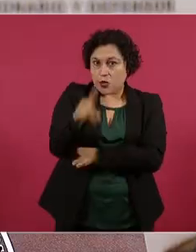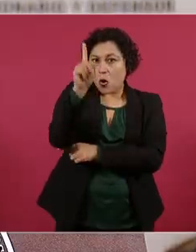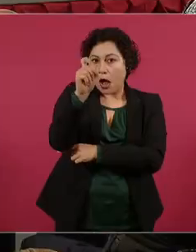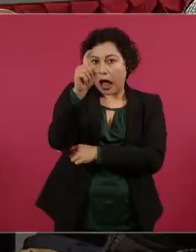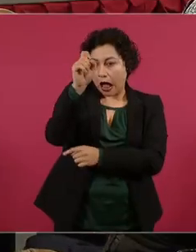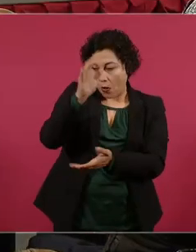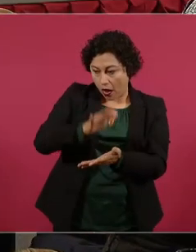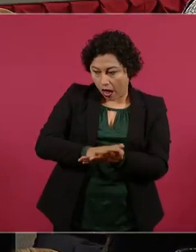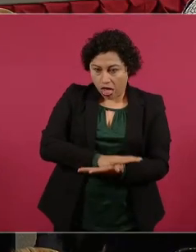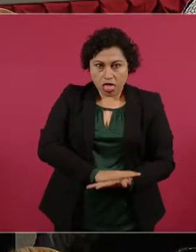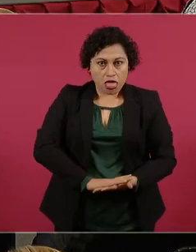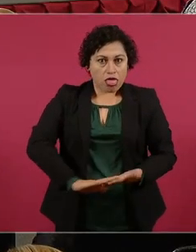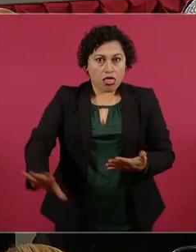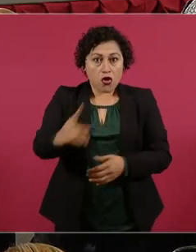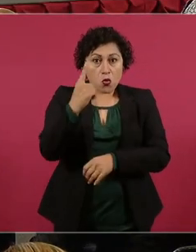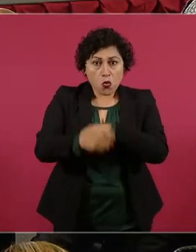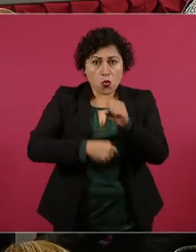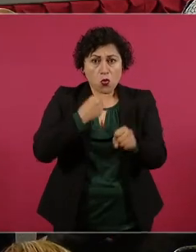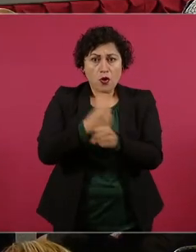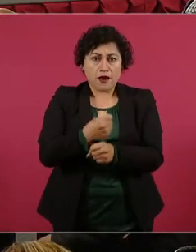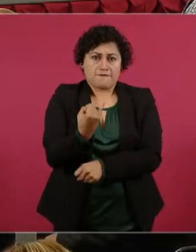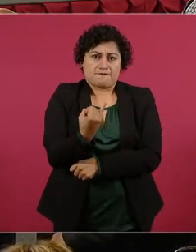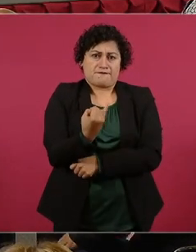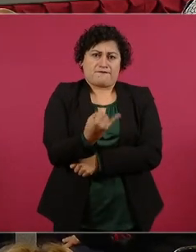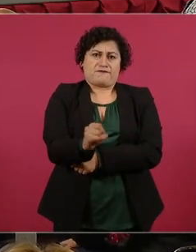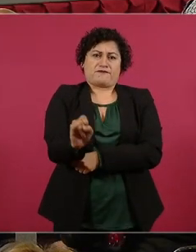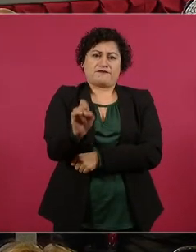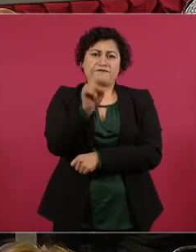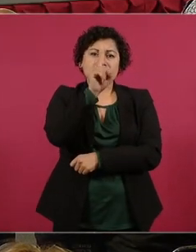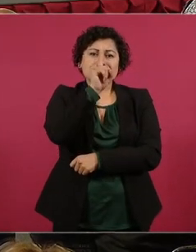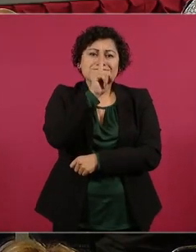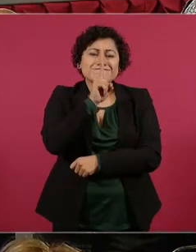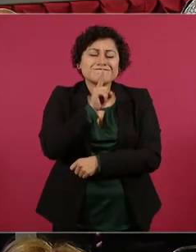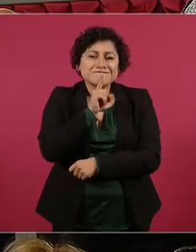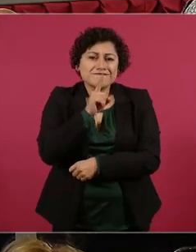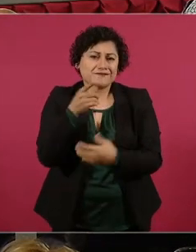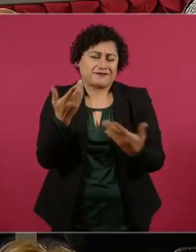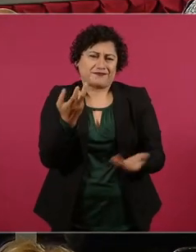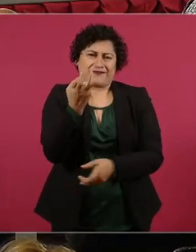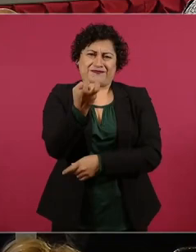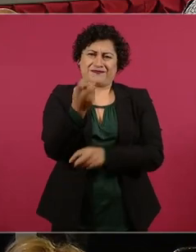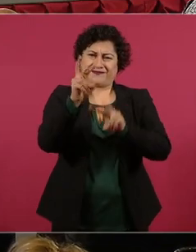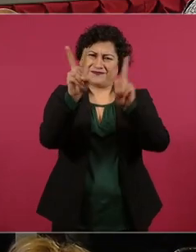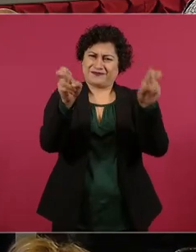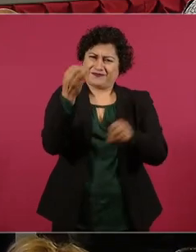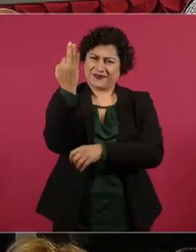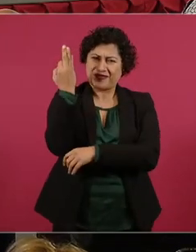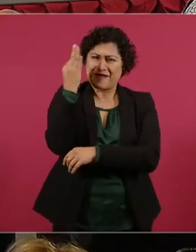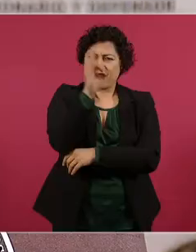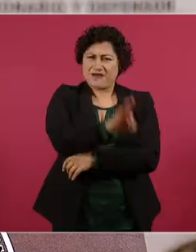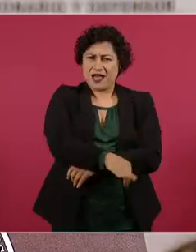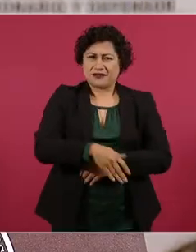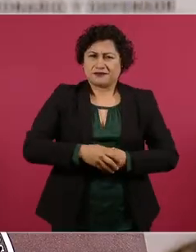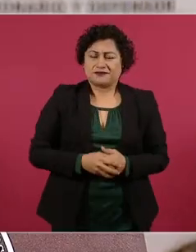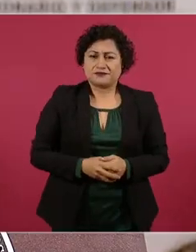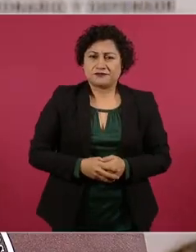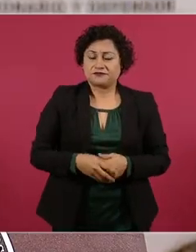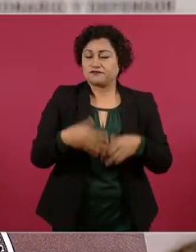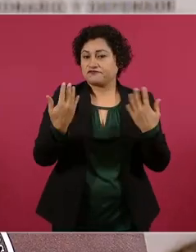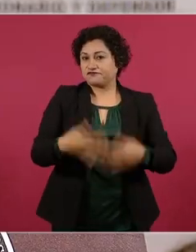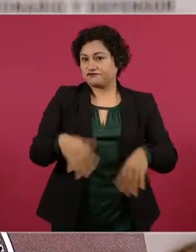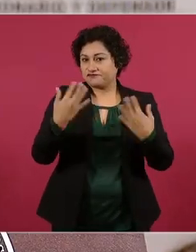¿Podemos pasar esa, por favor, antes? Es falso que la Ciudad de México se quedara sin agua, que se quedará sin